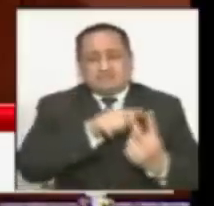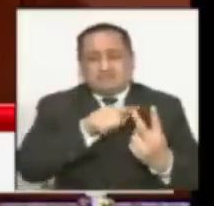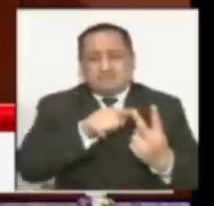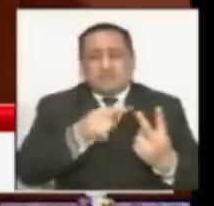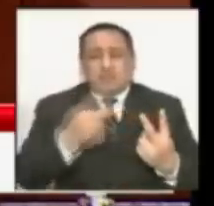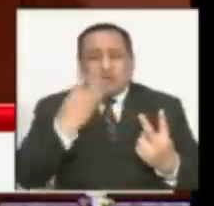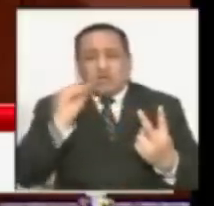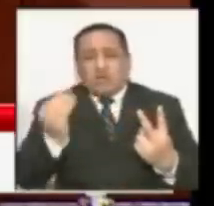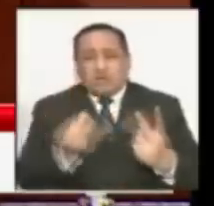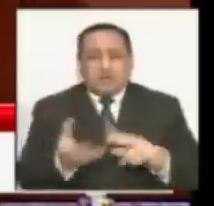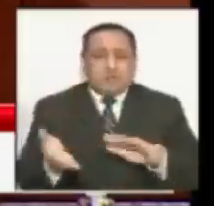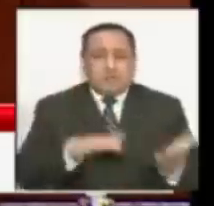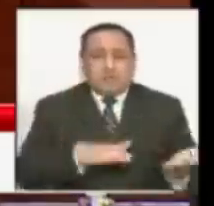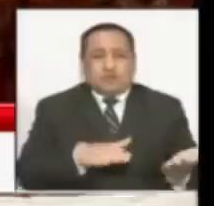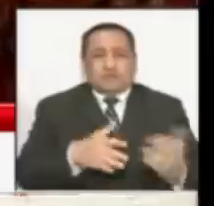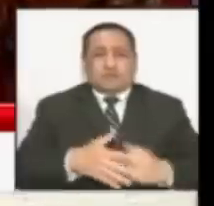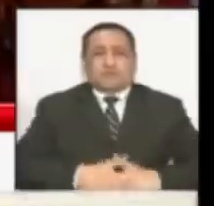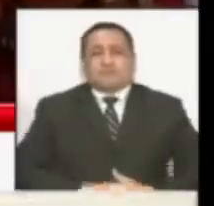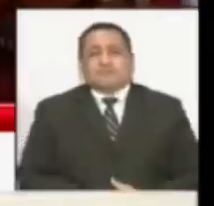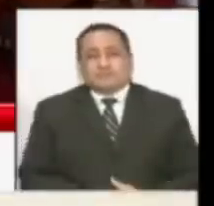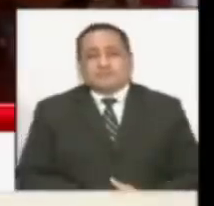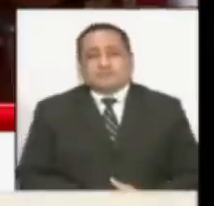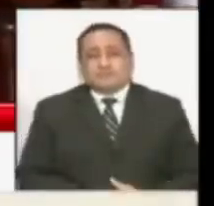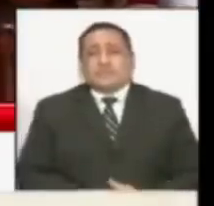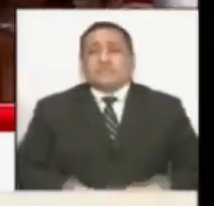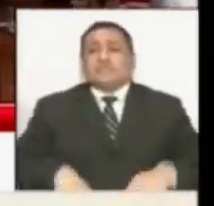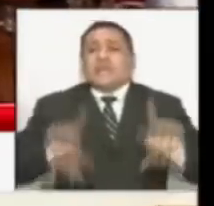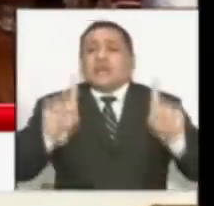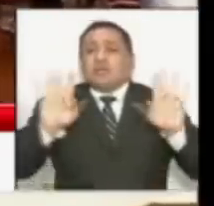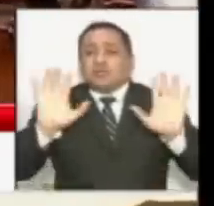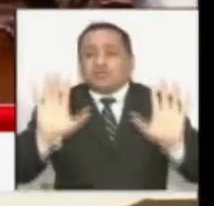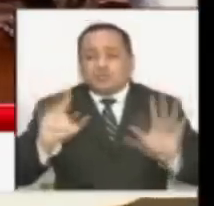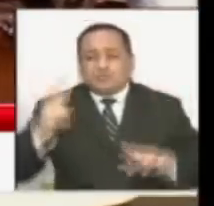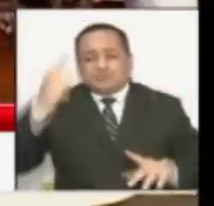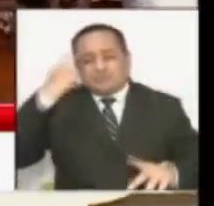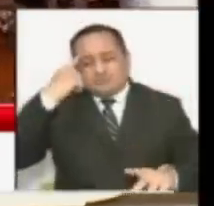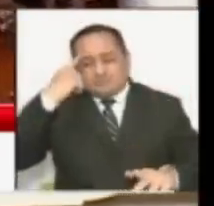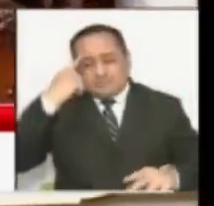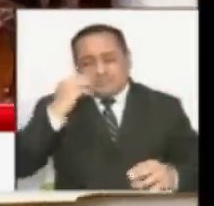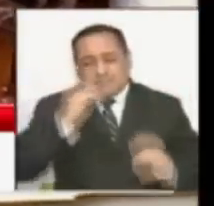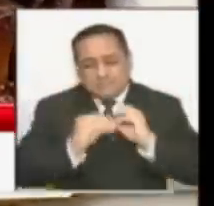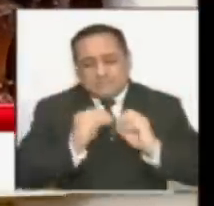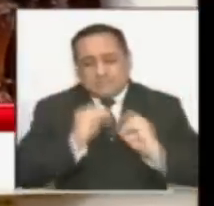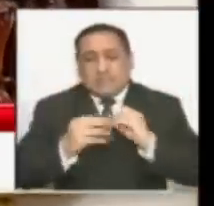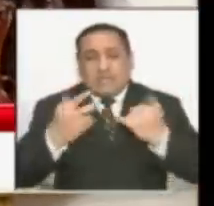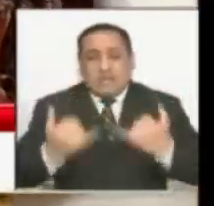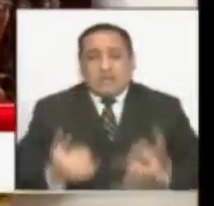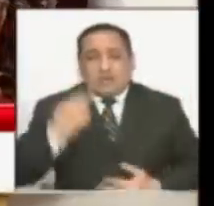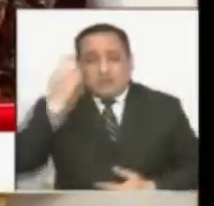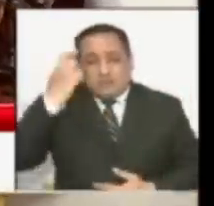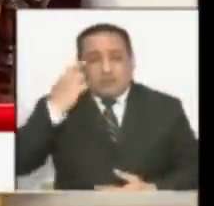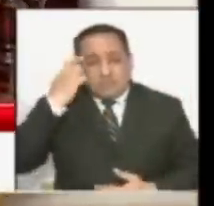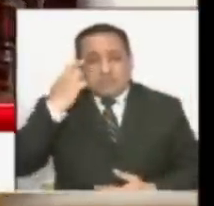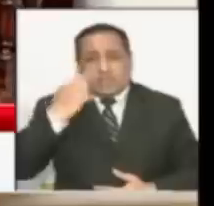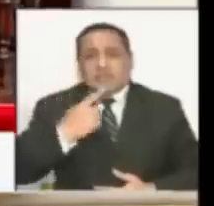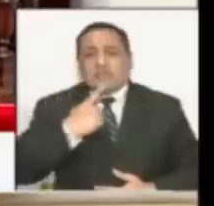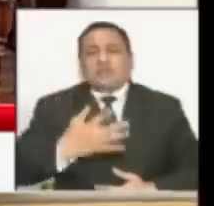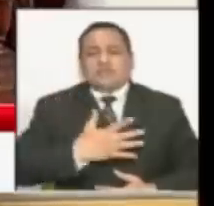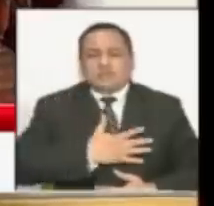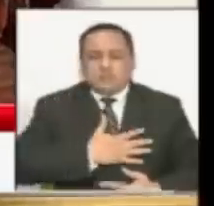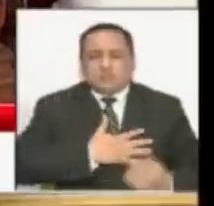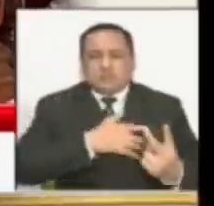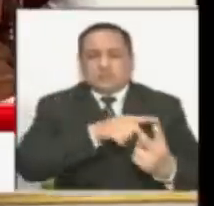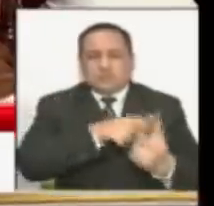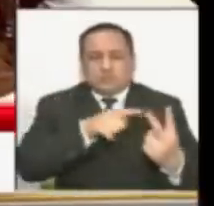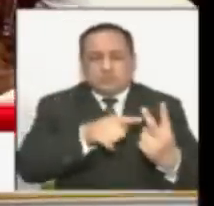Jack Bryan y Jordan Inti. Si alguna capacidad de rectificación tiene la clase política, el sacrificio